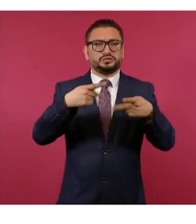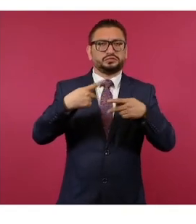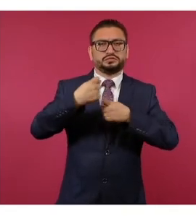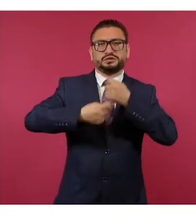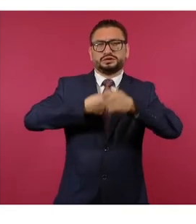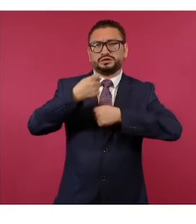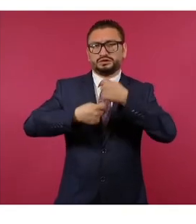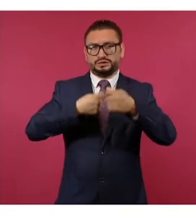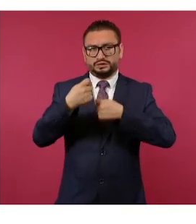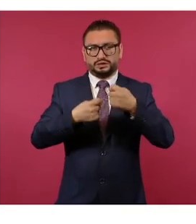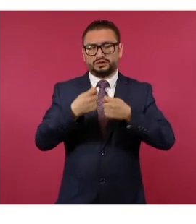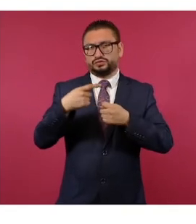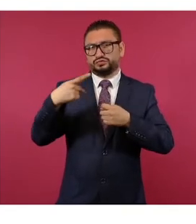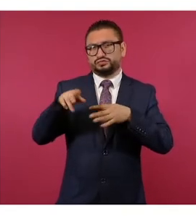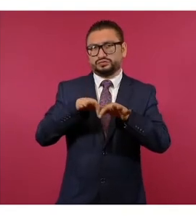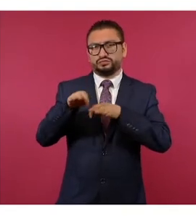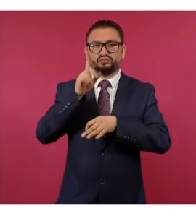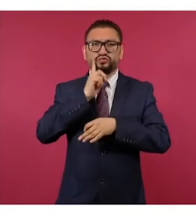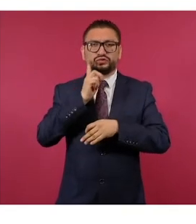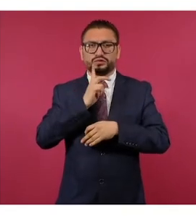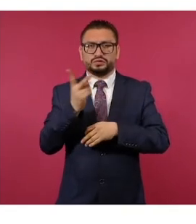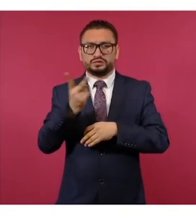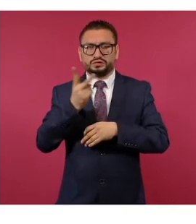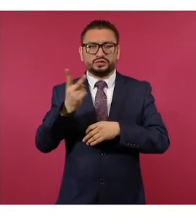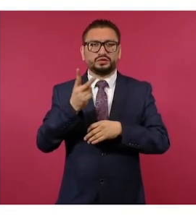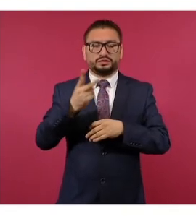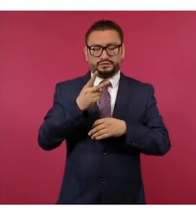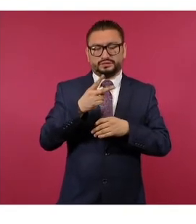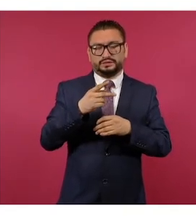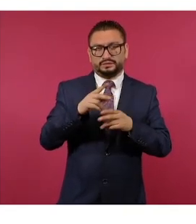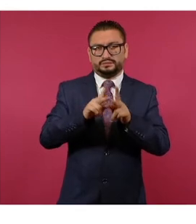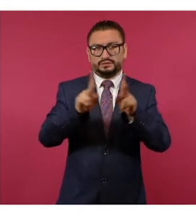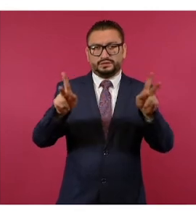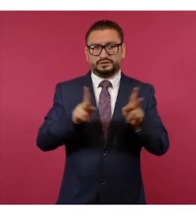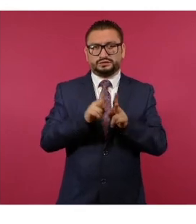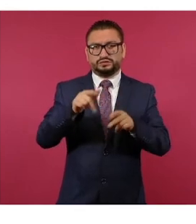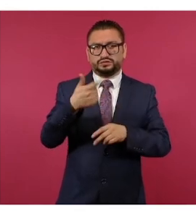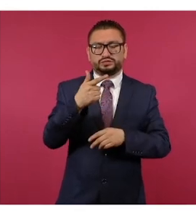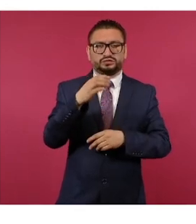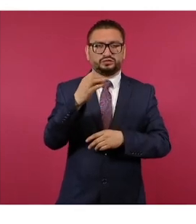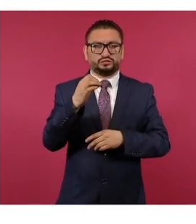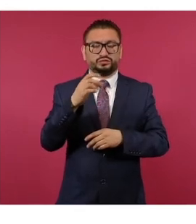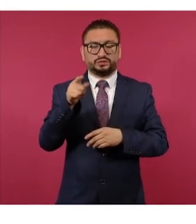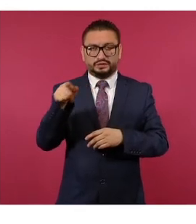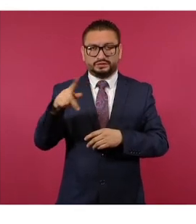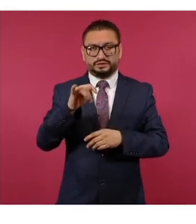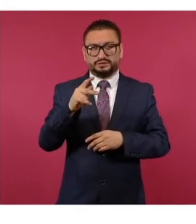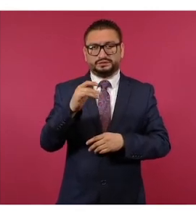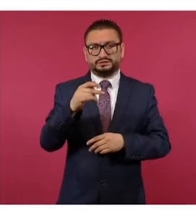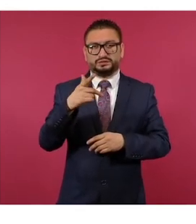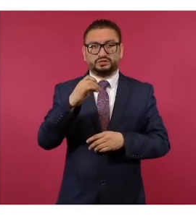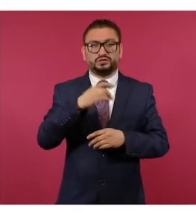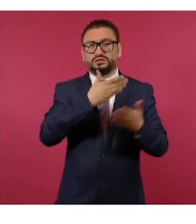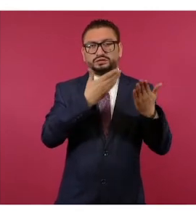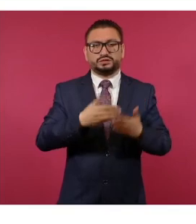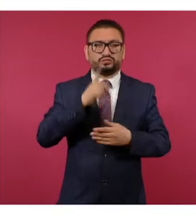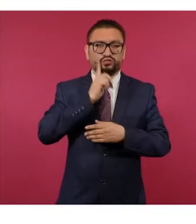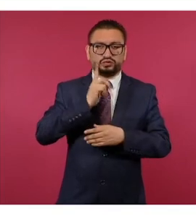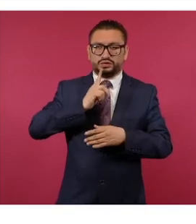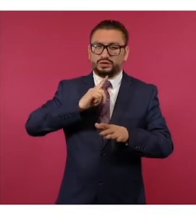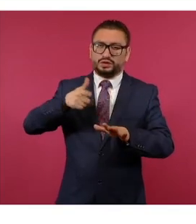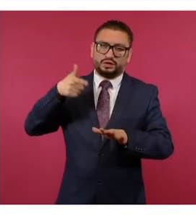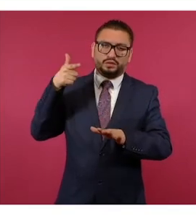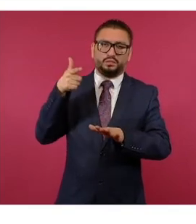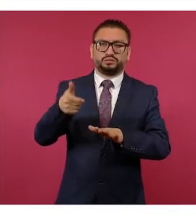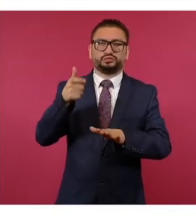abarrotes junto con su trabajadora al interior de la Plaza 12 de Octubre en Tetelcingo, a donde arribó Diana y acciona su arma de